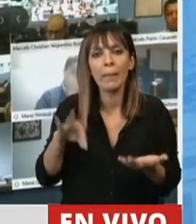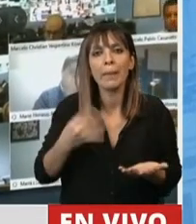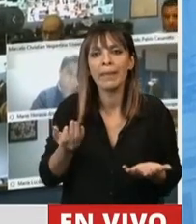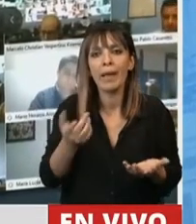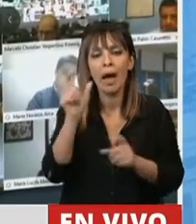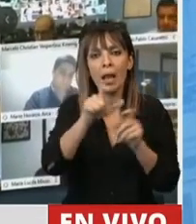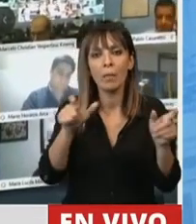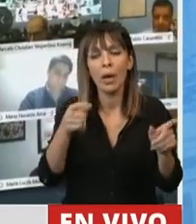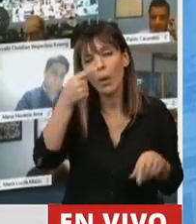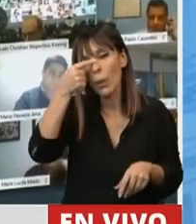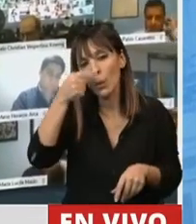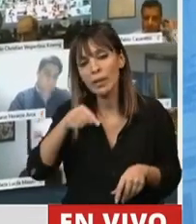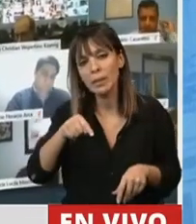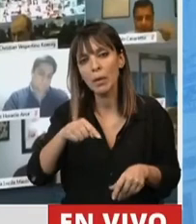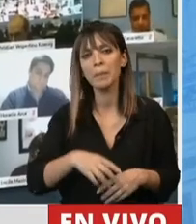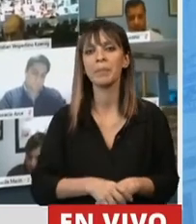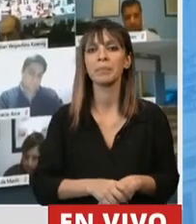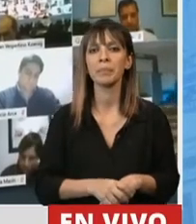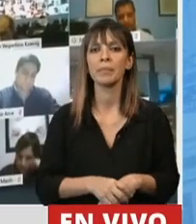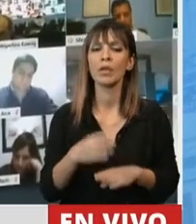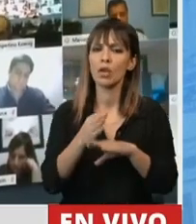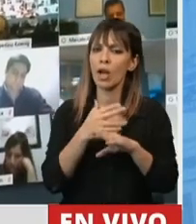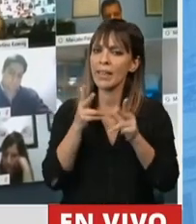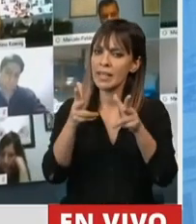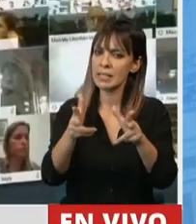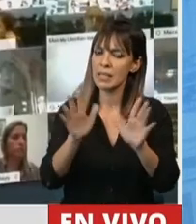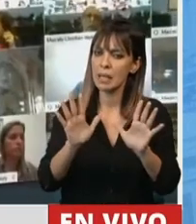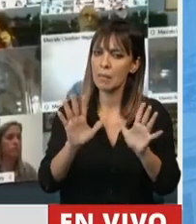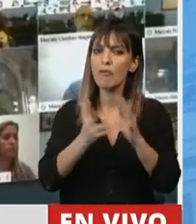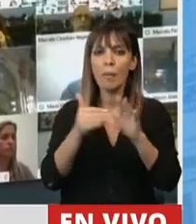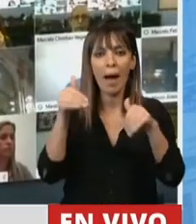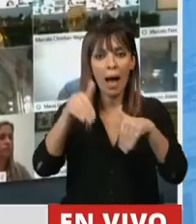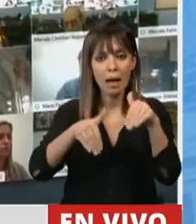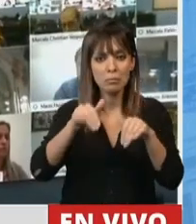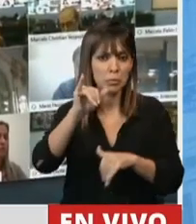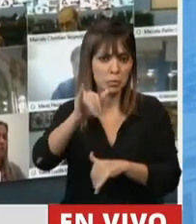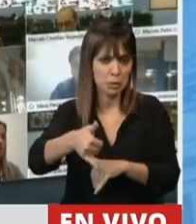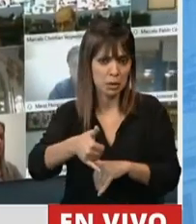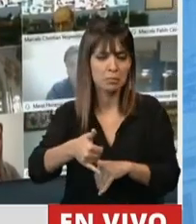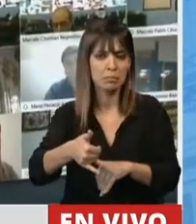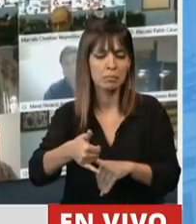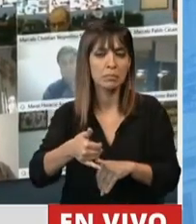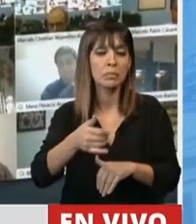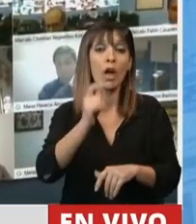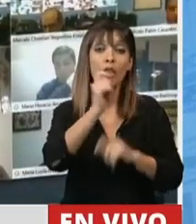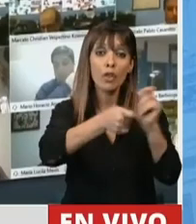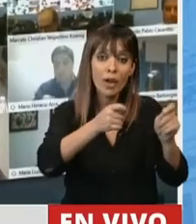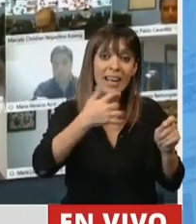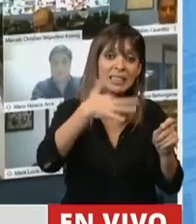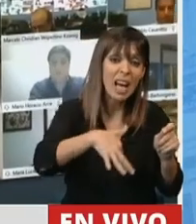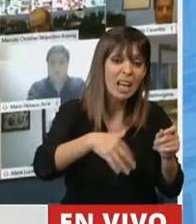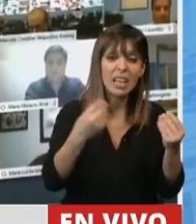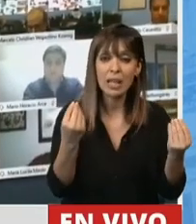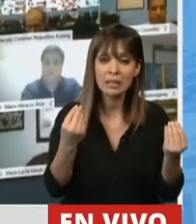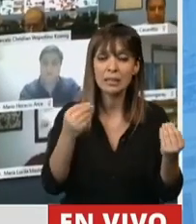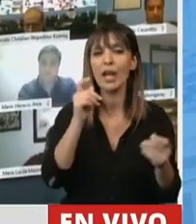Para terminar, señor presidente, adelanto mi voto positivo diciendo: donar sangre